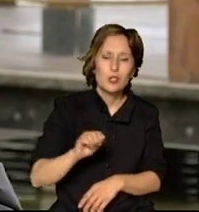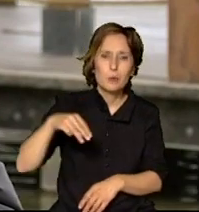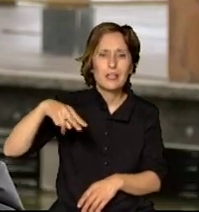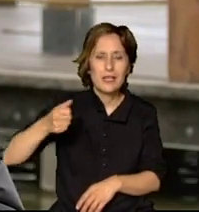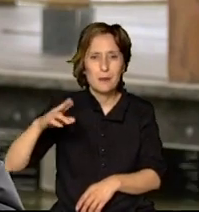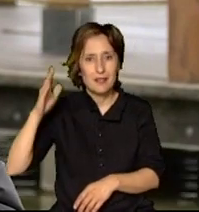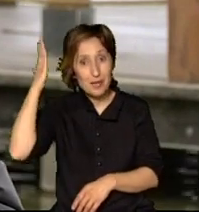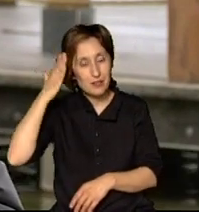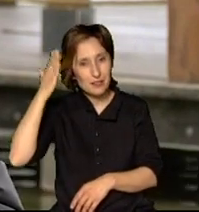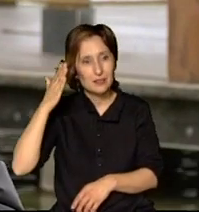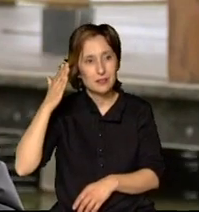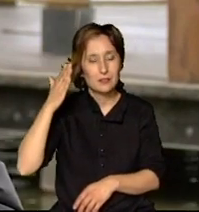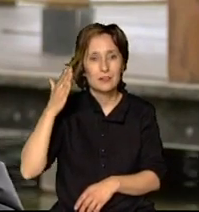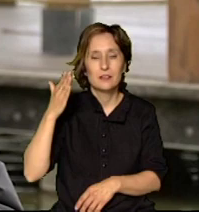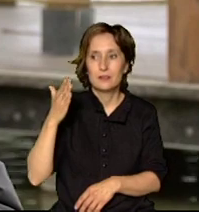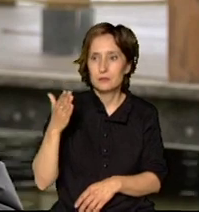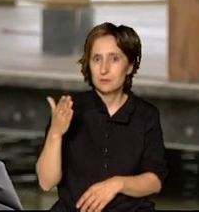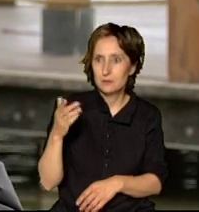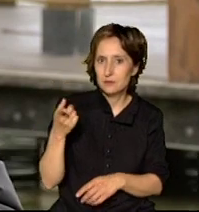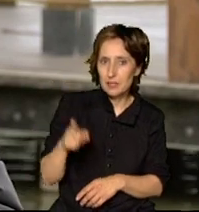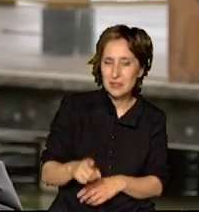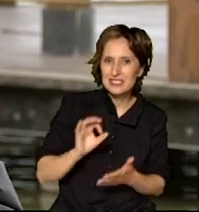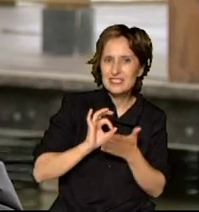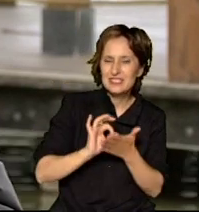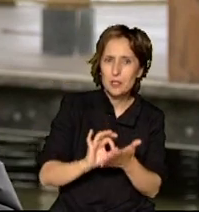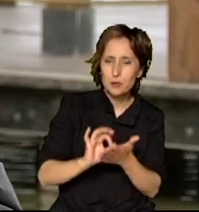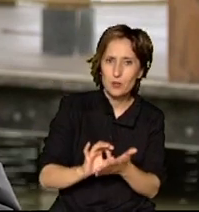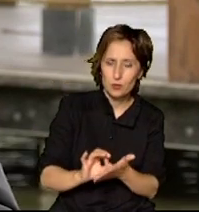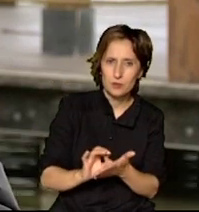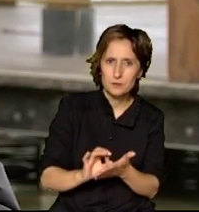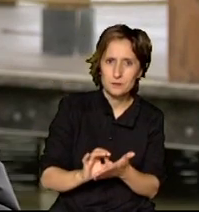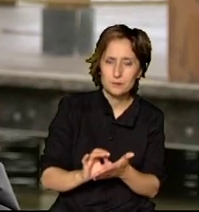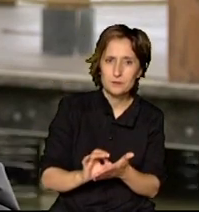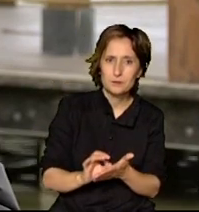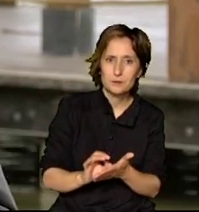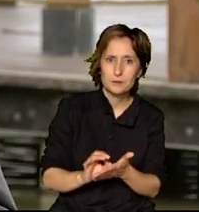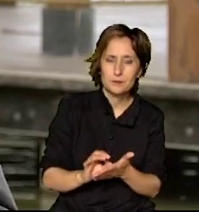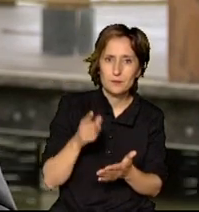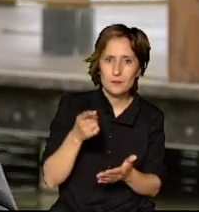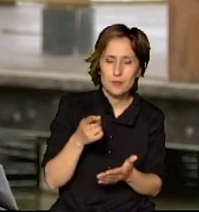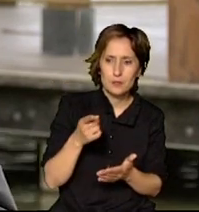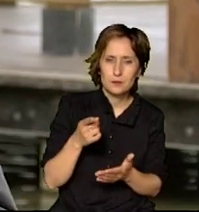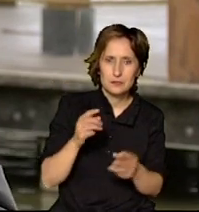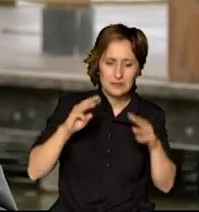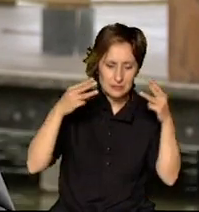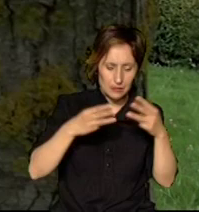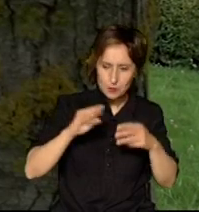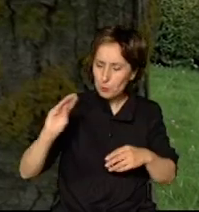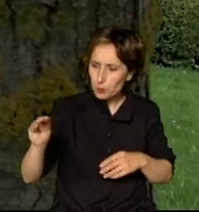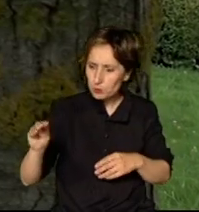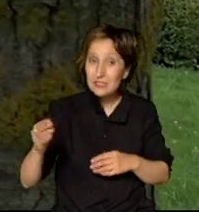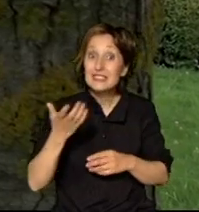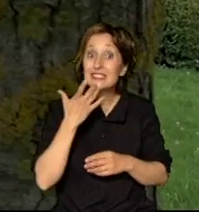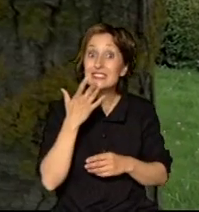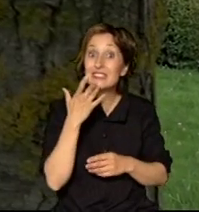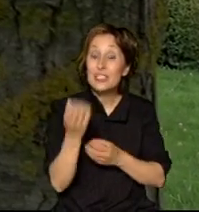@Navarra, AEMET tiene también un servicio en el que incluso los internautas preguntan y cuando hay